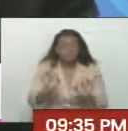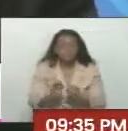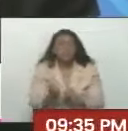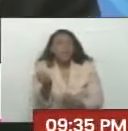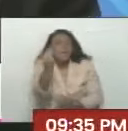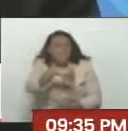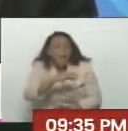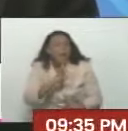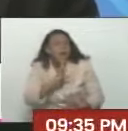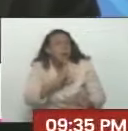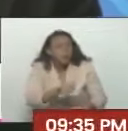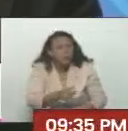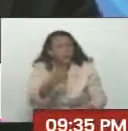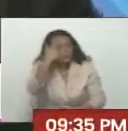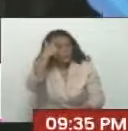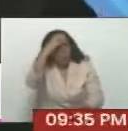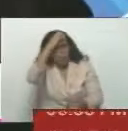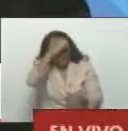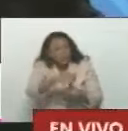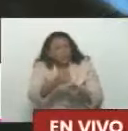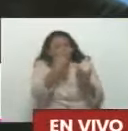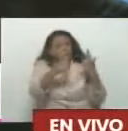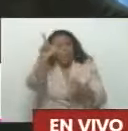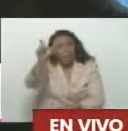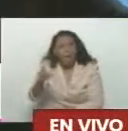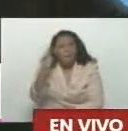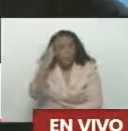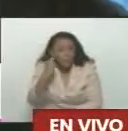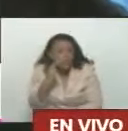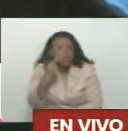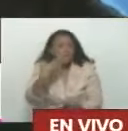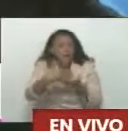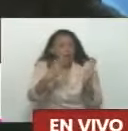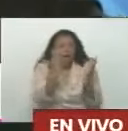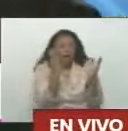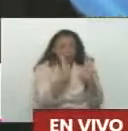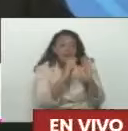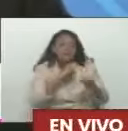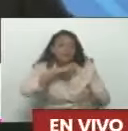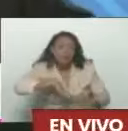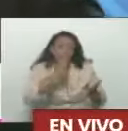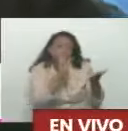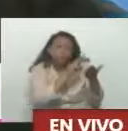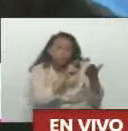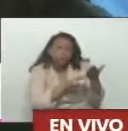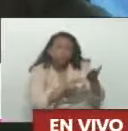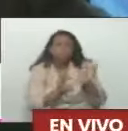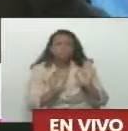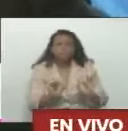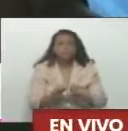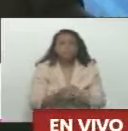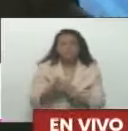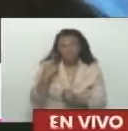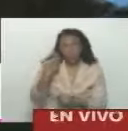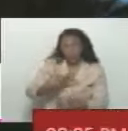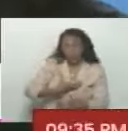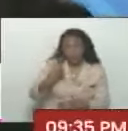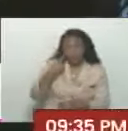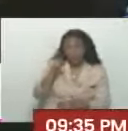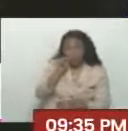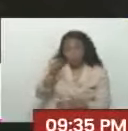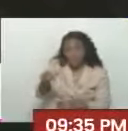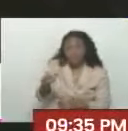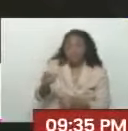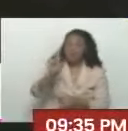además, presidente, escuchando su reflexión sobre Bolívar, que conversando con el alcalde Wirmen Leal, que es alcalde de Ocumare de la Costa y